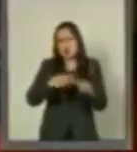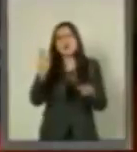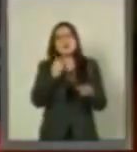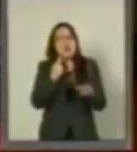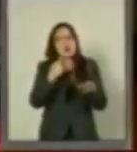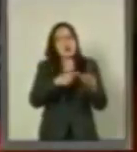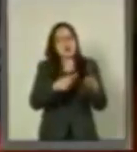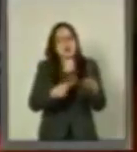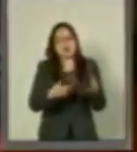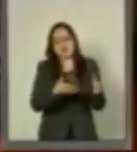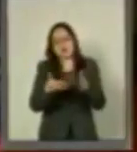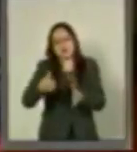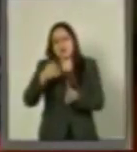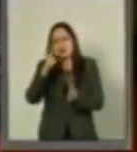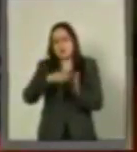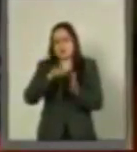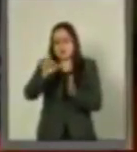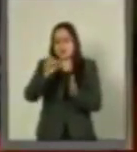2016 y